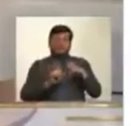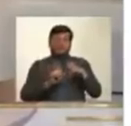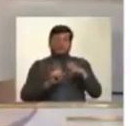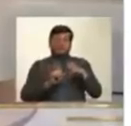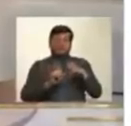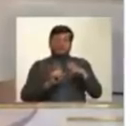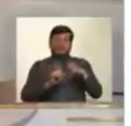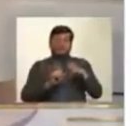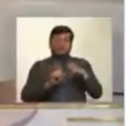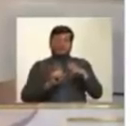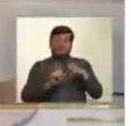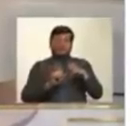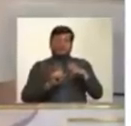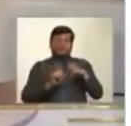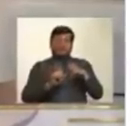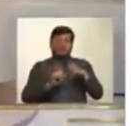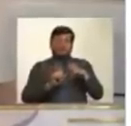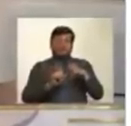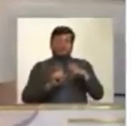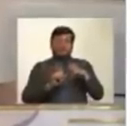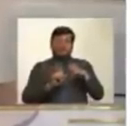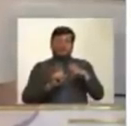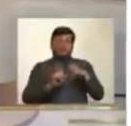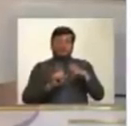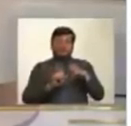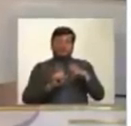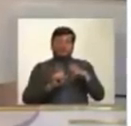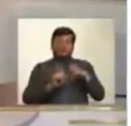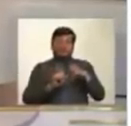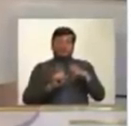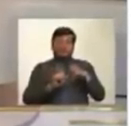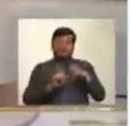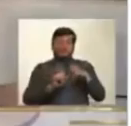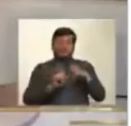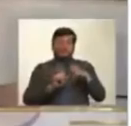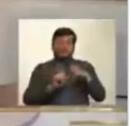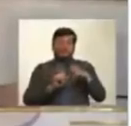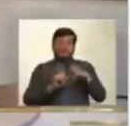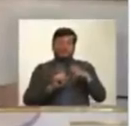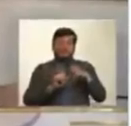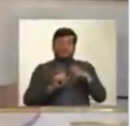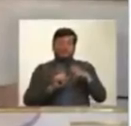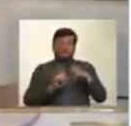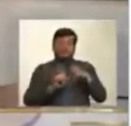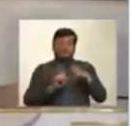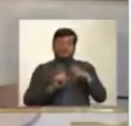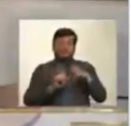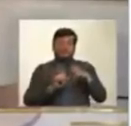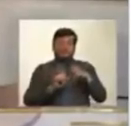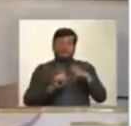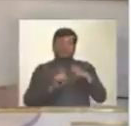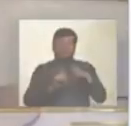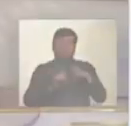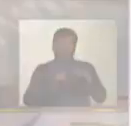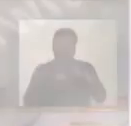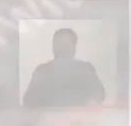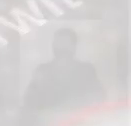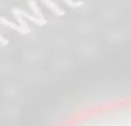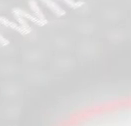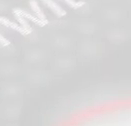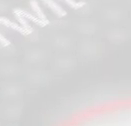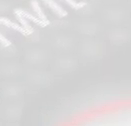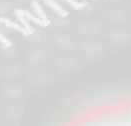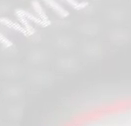las autoridades indígenas al Senado para que expresen su postura al respecto a su situación de derechos humanos en Colombia. Numeral apoyo a la Guardia